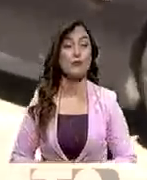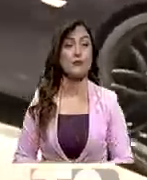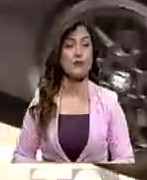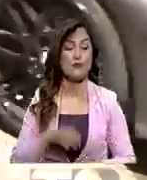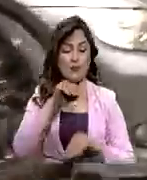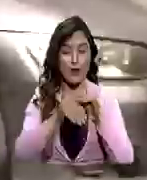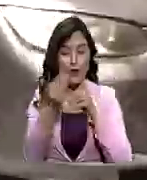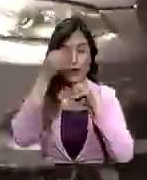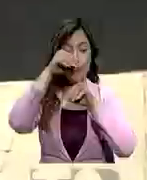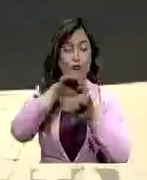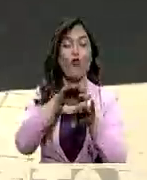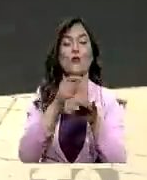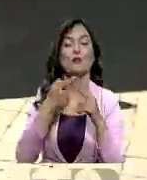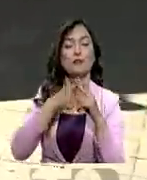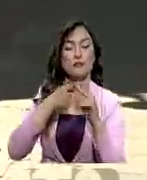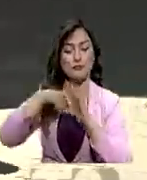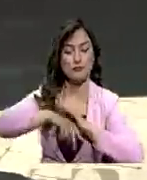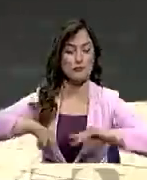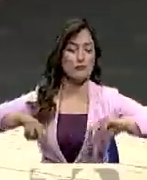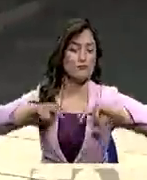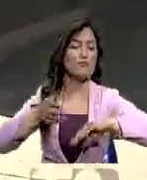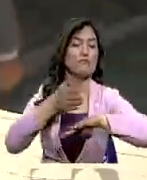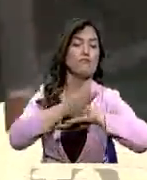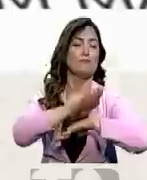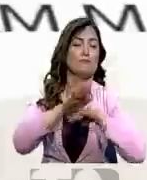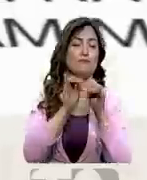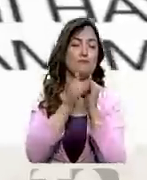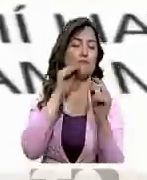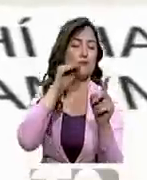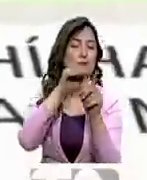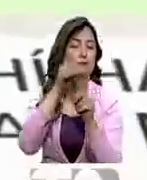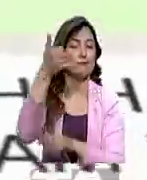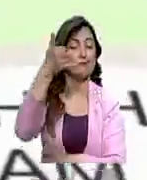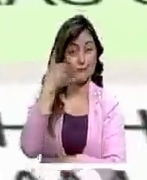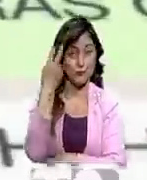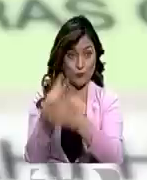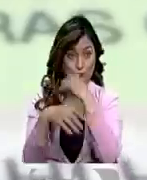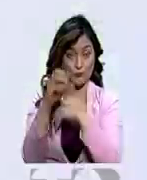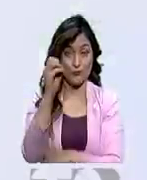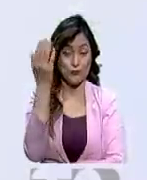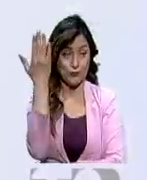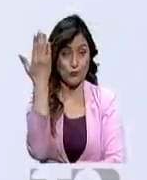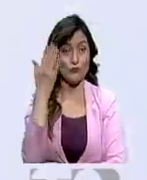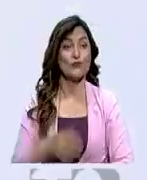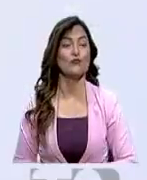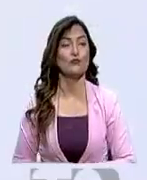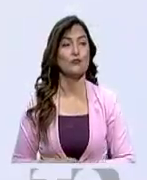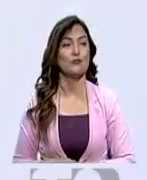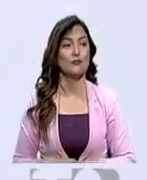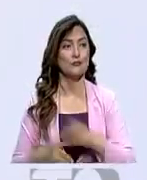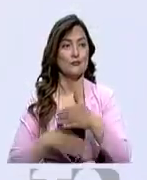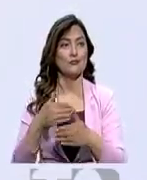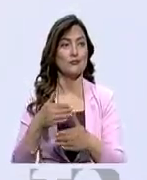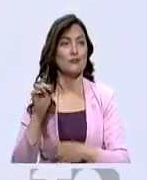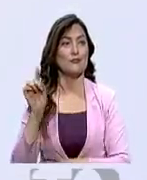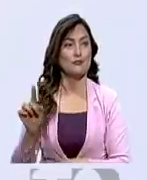el informe con el que se inició la investigación previa relacionada con los chats hallados en el celular de Sebastián Yunda. Durante la audiencia, la fiscal